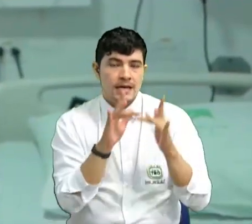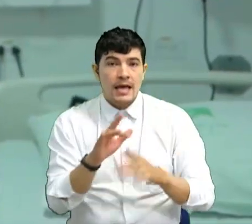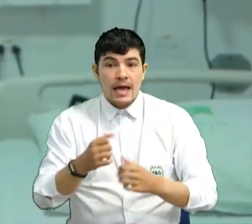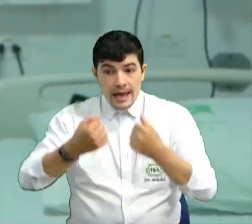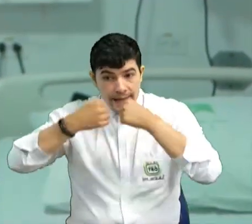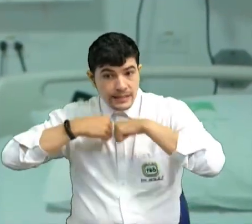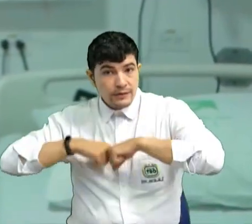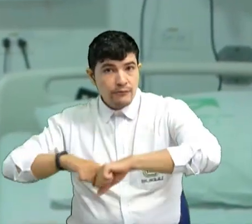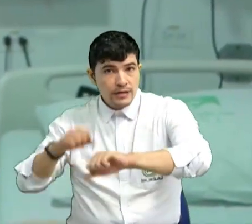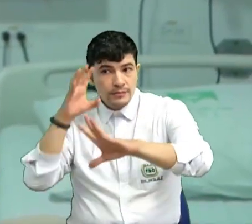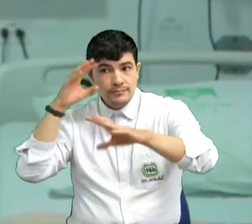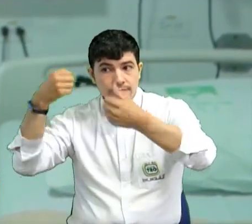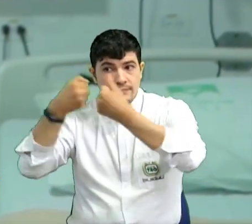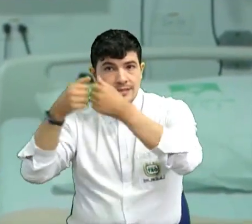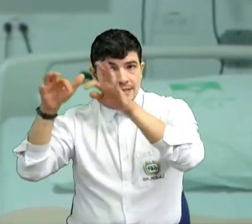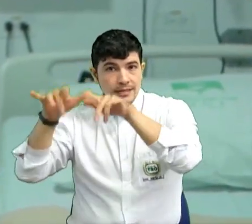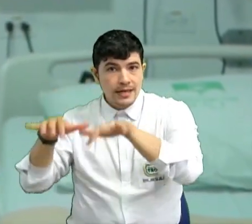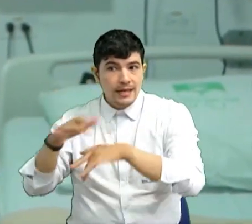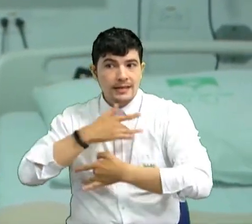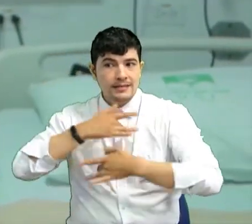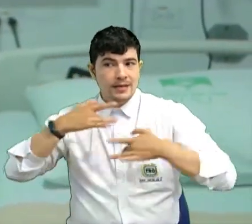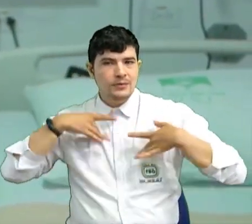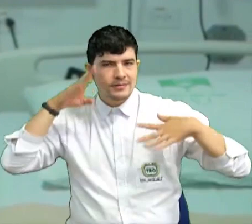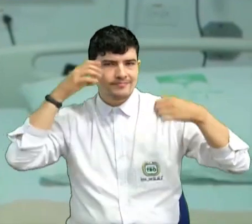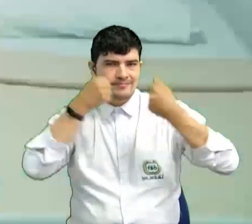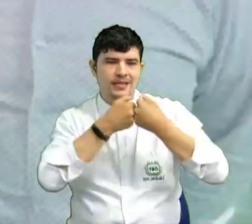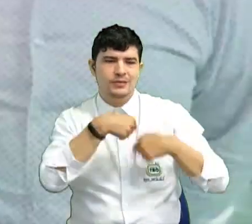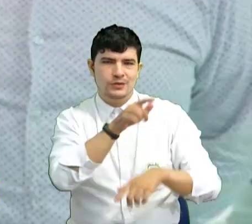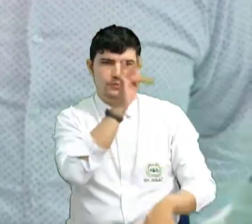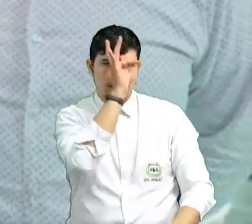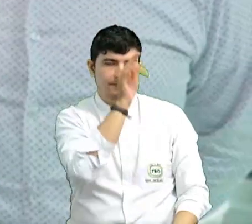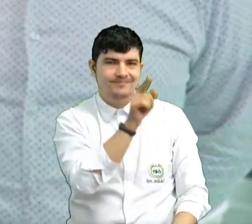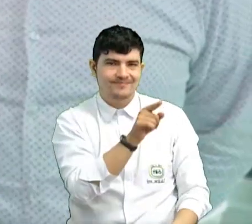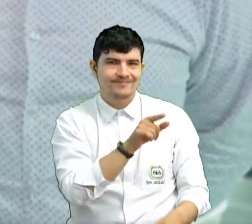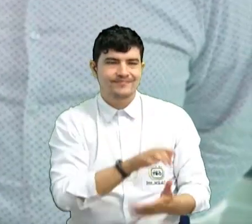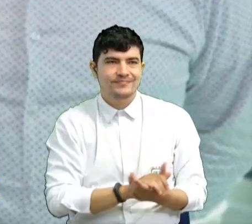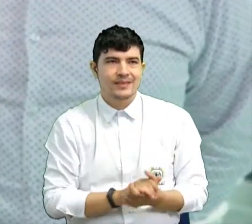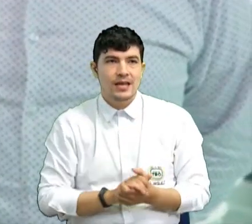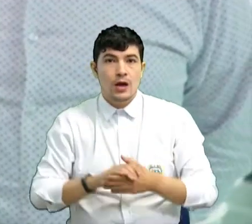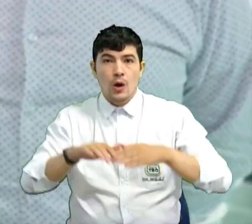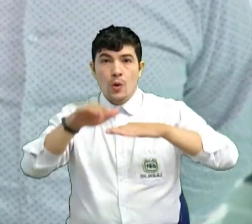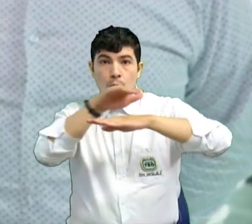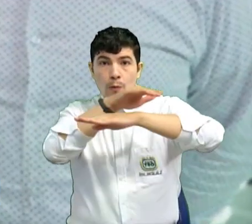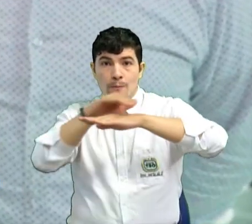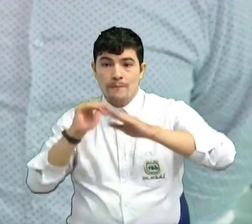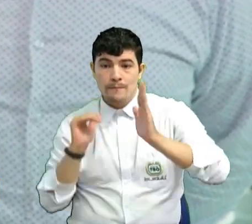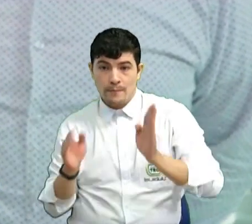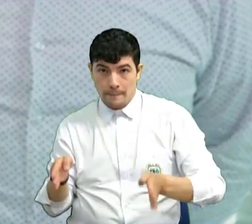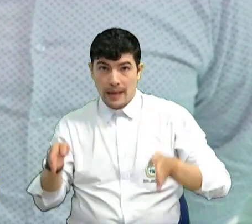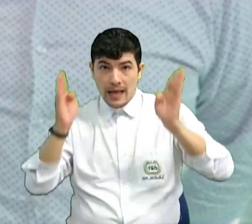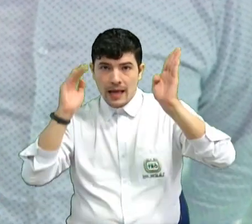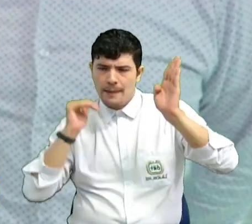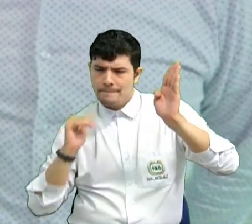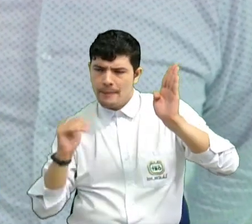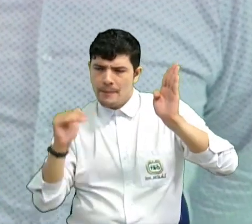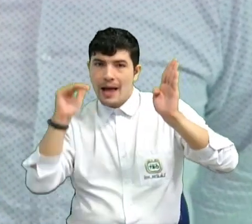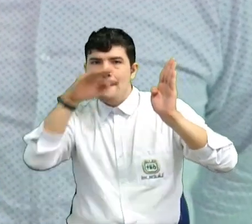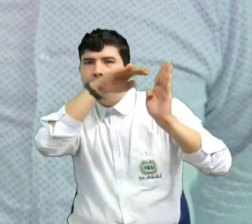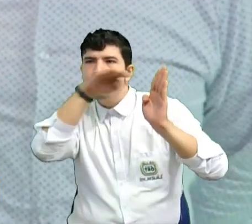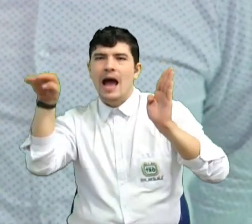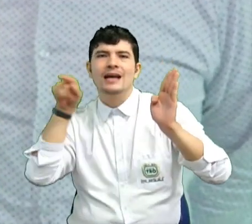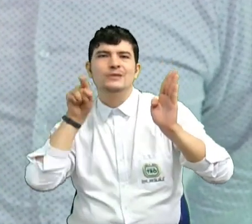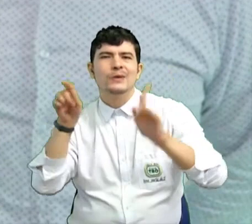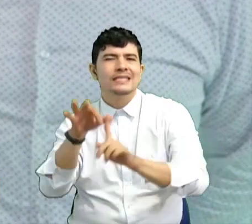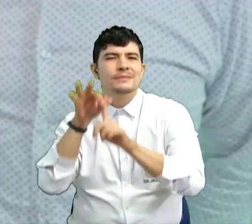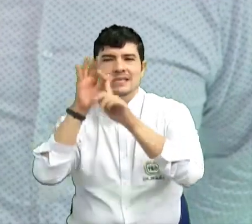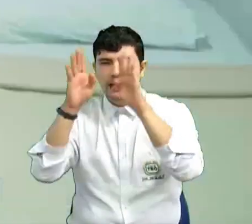haciendo en conjunto con la Secretaría de Salud. Un piso exclusivo para pacientes de COVID. Eso nos permite fortalecer mucho más el